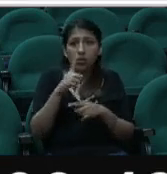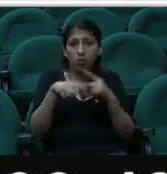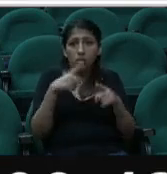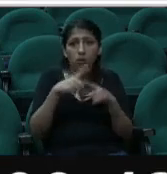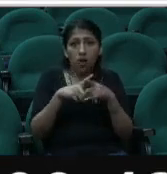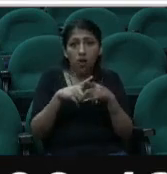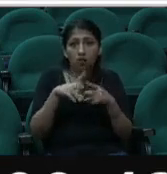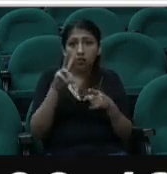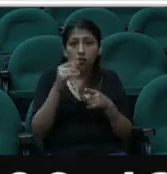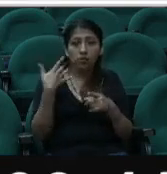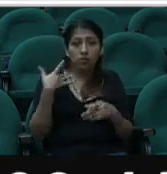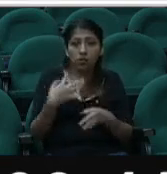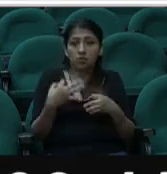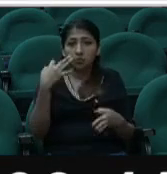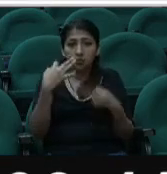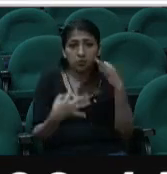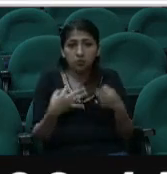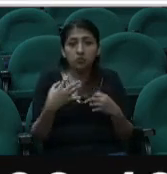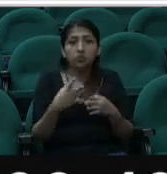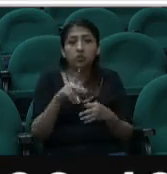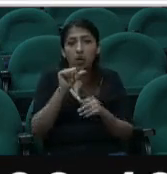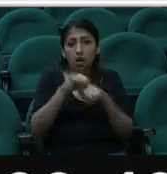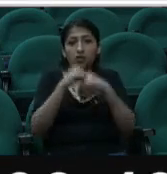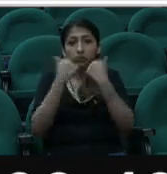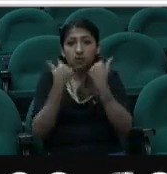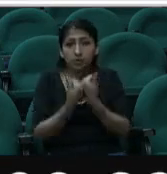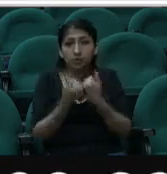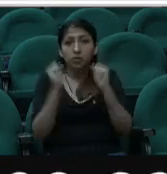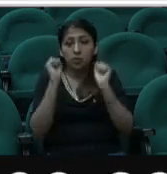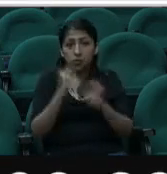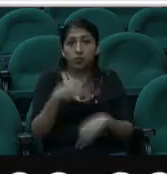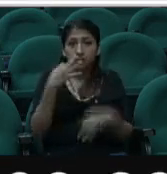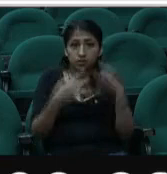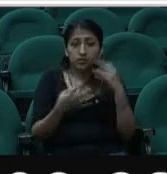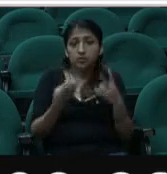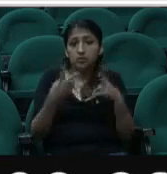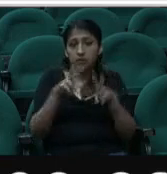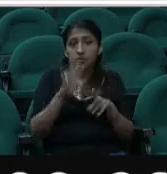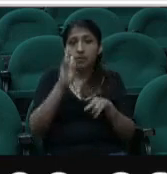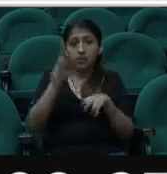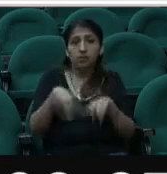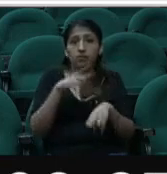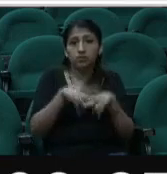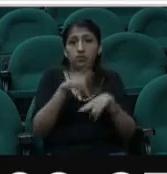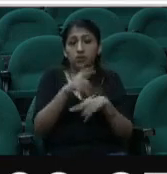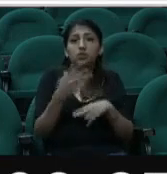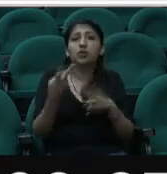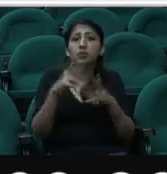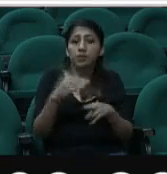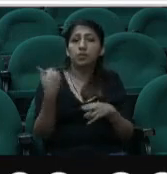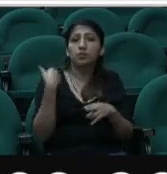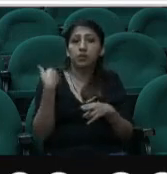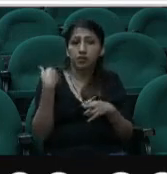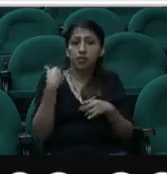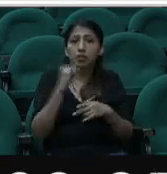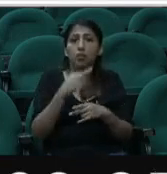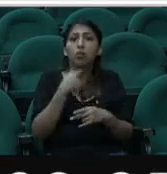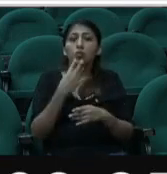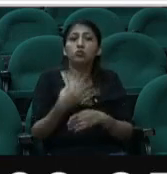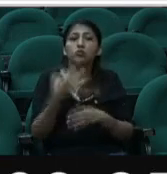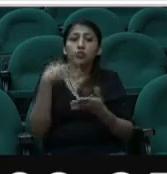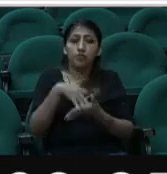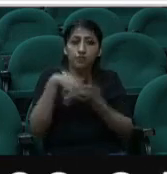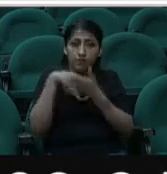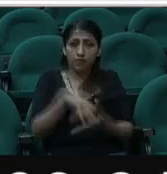hay ausencia de esta fiscalización el asambleísta que si bien puede fiscalizar también a nivel nacional tiene que también convertirse en una voz firme